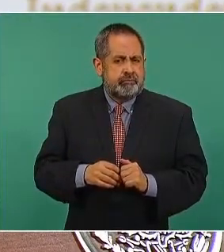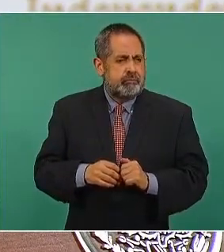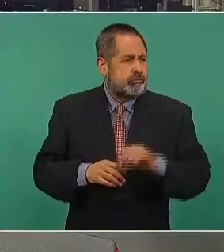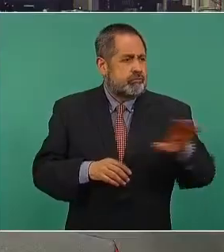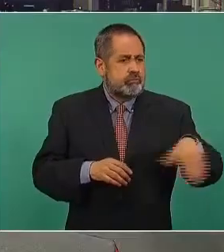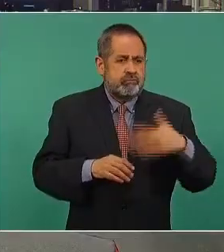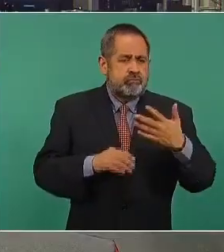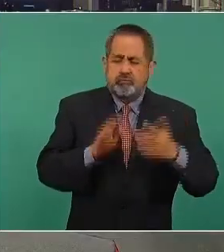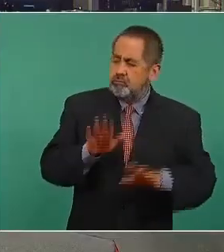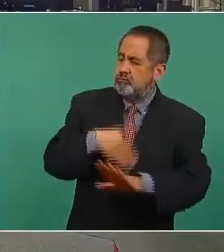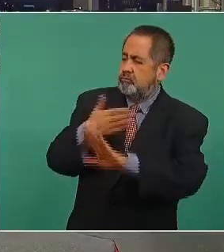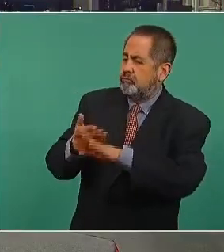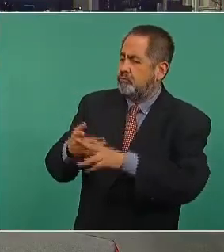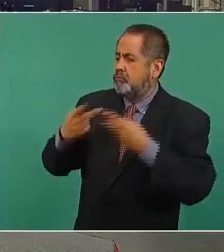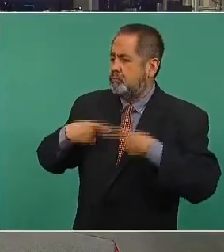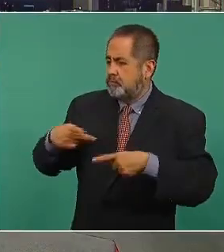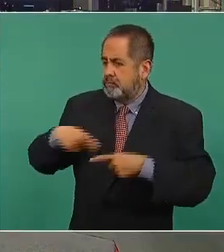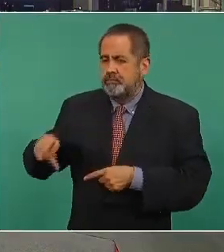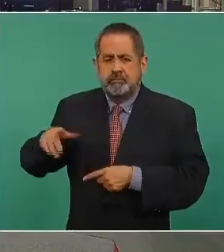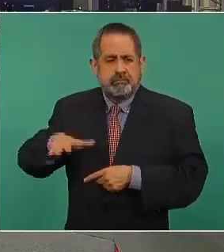pueblo y del gobierno cubano.